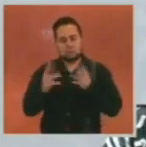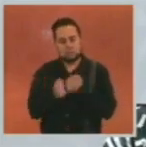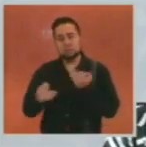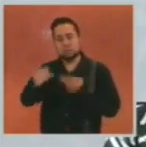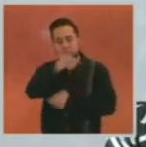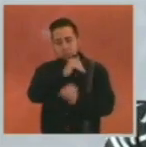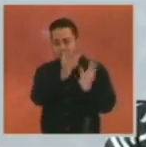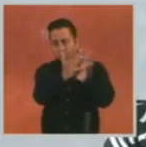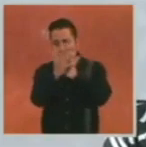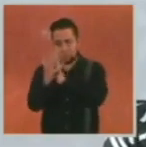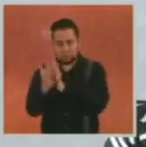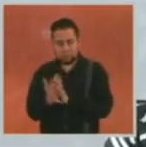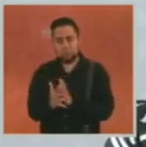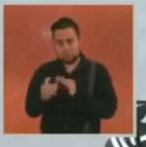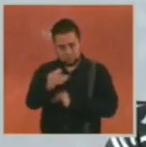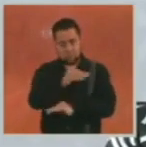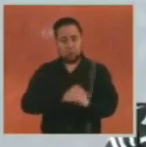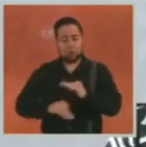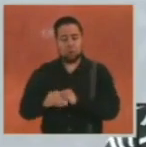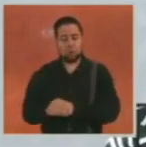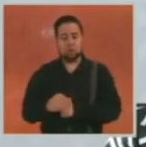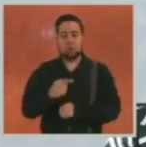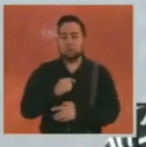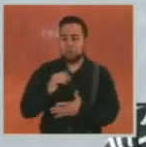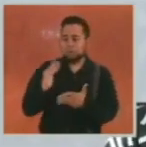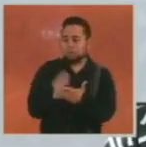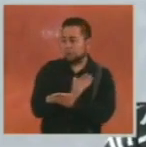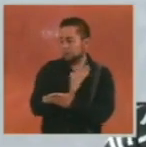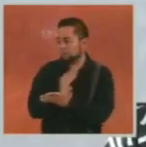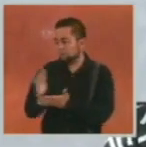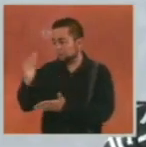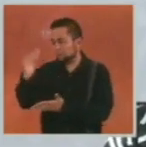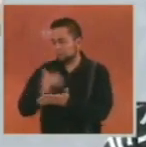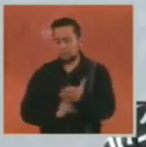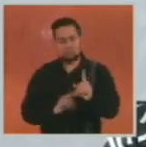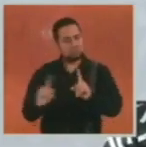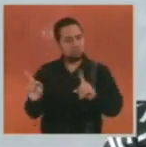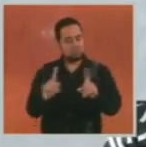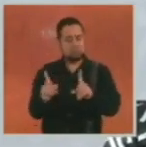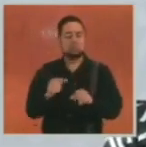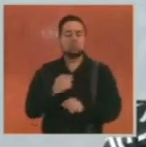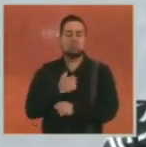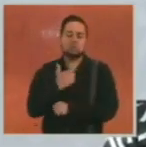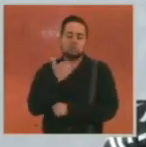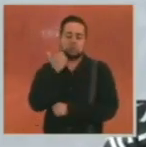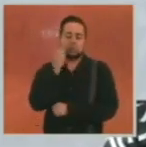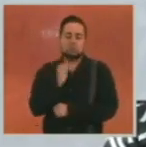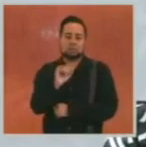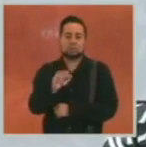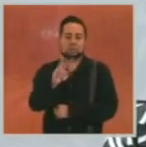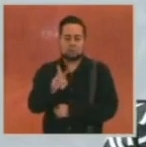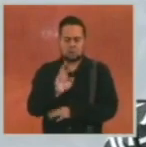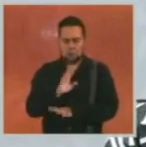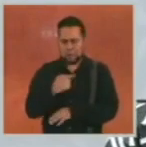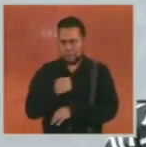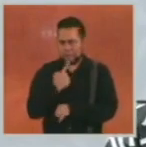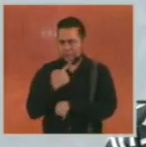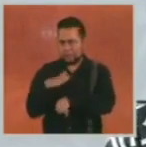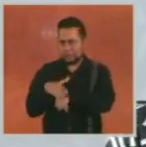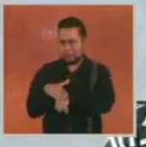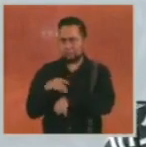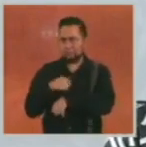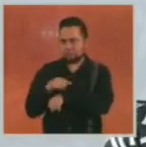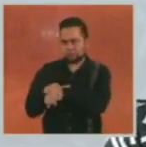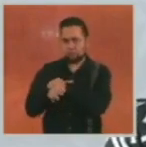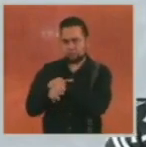que tampoco fuera por separado Yo qué más quisiera y se lo he comentado a mis